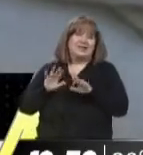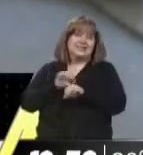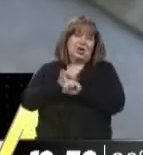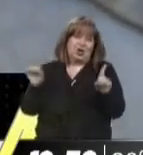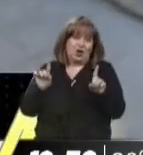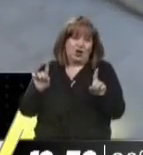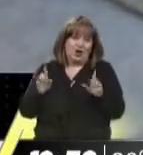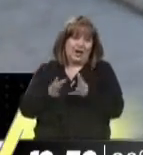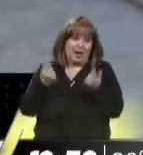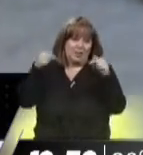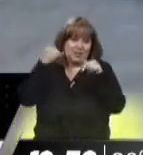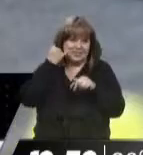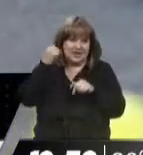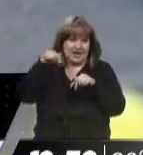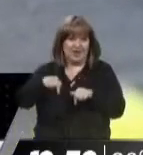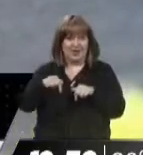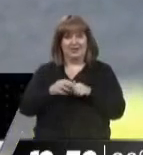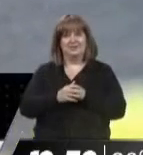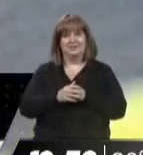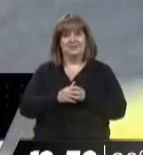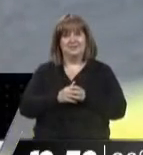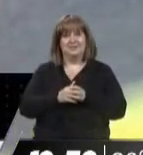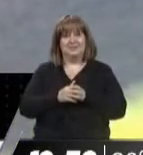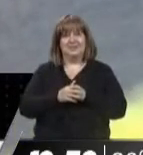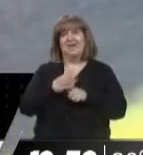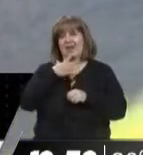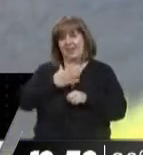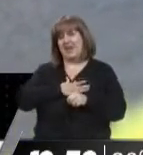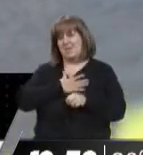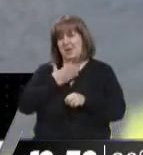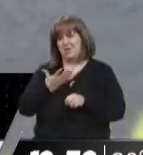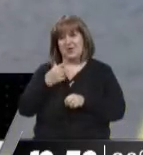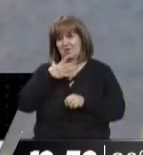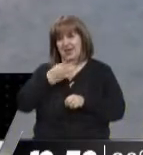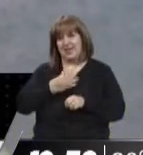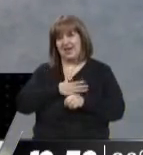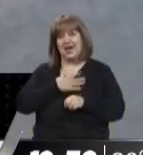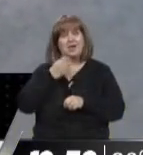Mi amor. Qué bárbaro. Mi amor, hermoso mío.